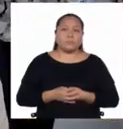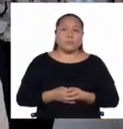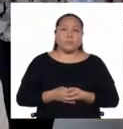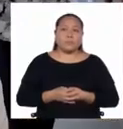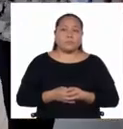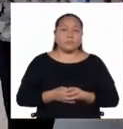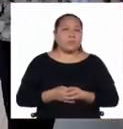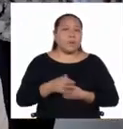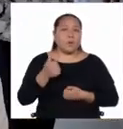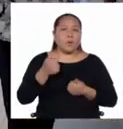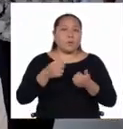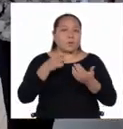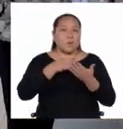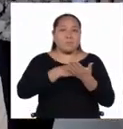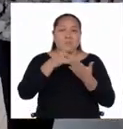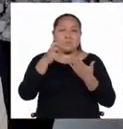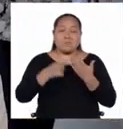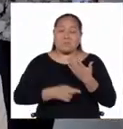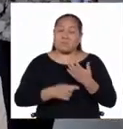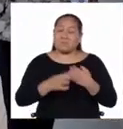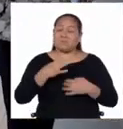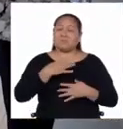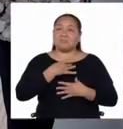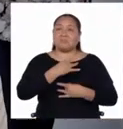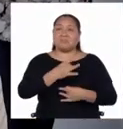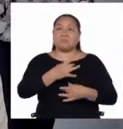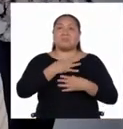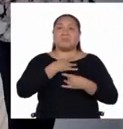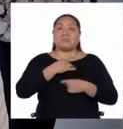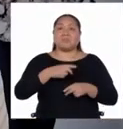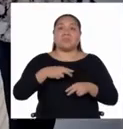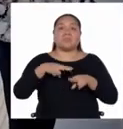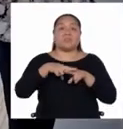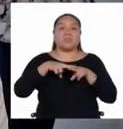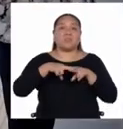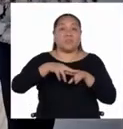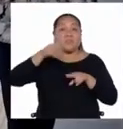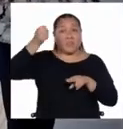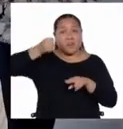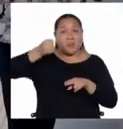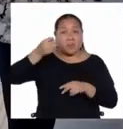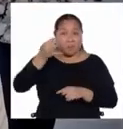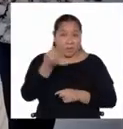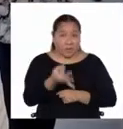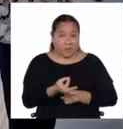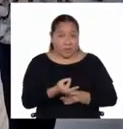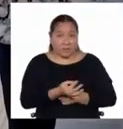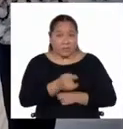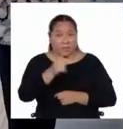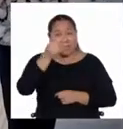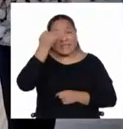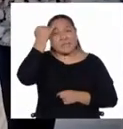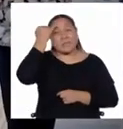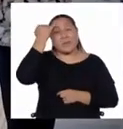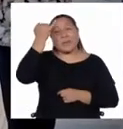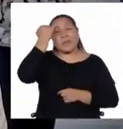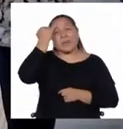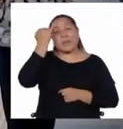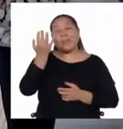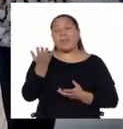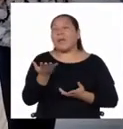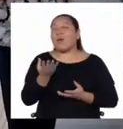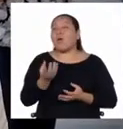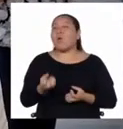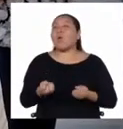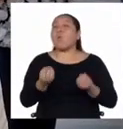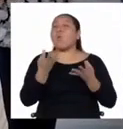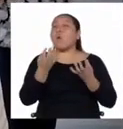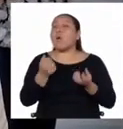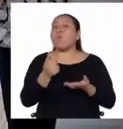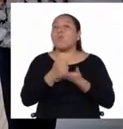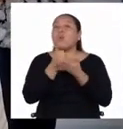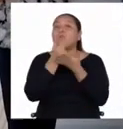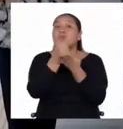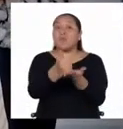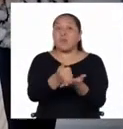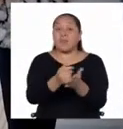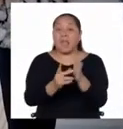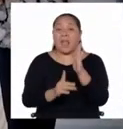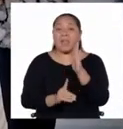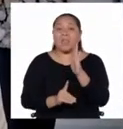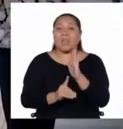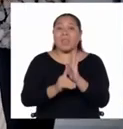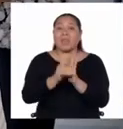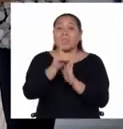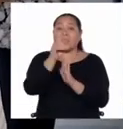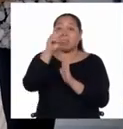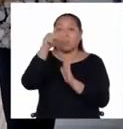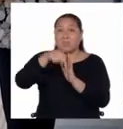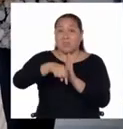Qué proyecto para más interesante el de los ferrocarriles, ¿verdad? ¿Se imaginan cuánto contribuirían al desarrollo